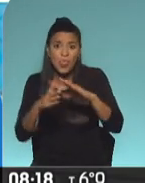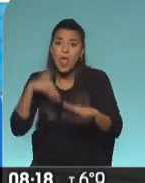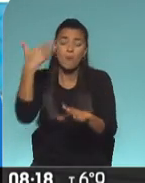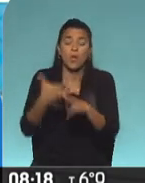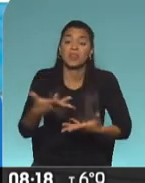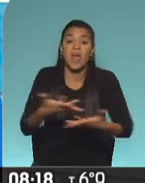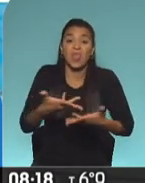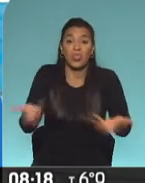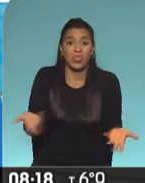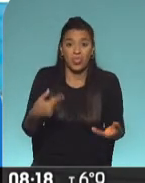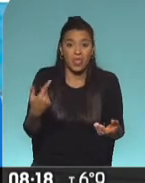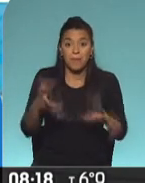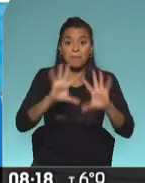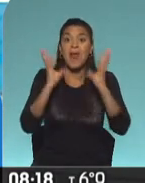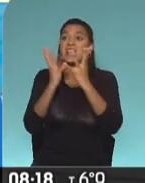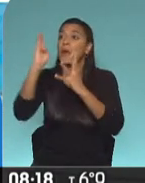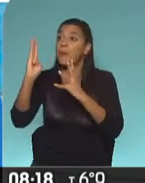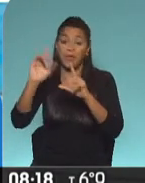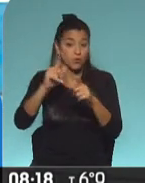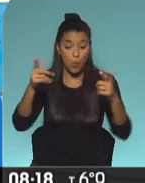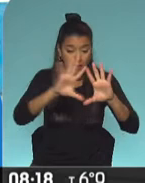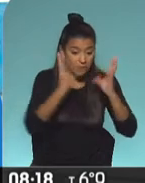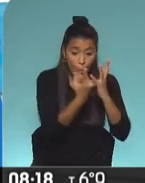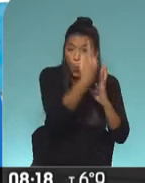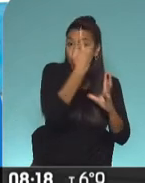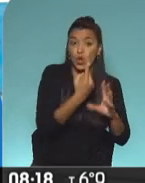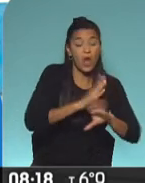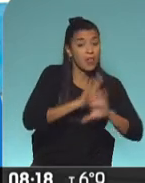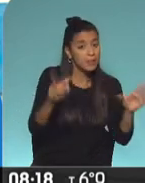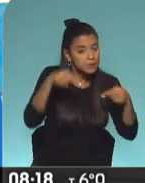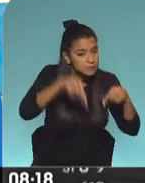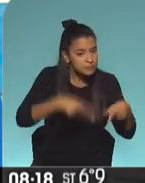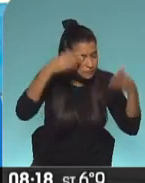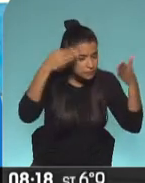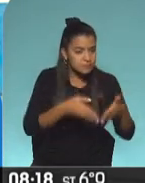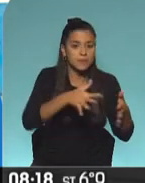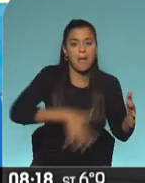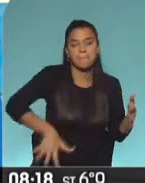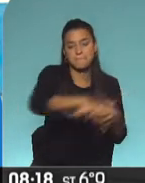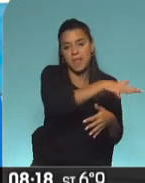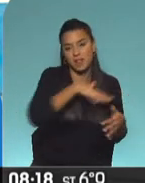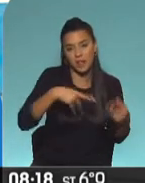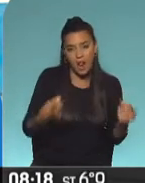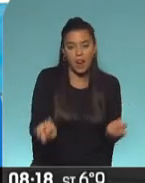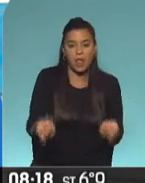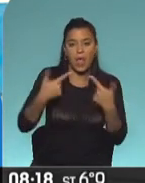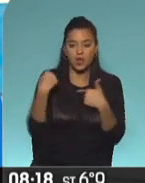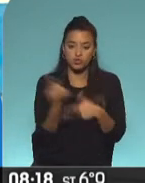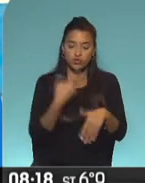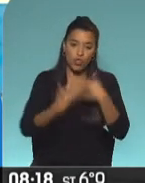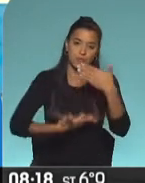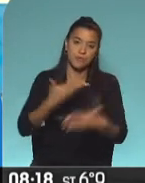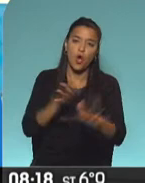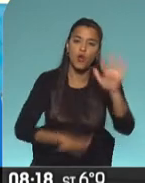tarde. No hay planeta B, hay que empezar a tener conciencia, claro, de que la perspectiva ambiental tiene que ser una perspectiva que nos permita desarrollar toda